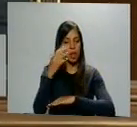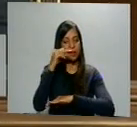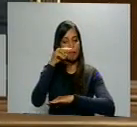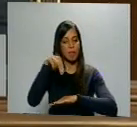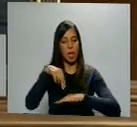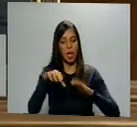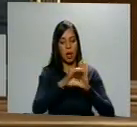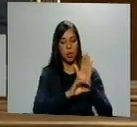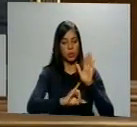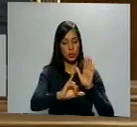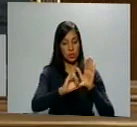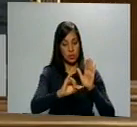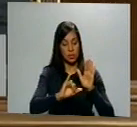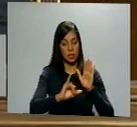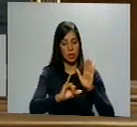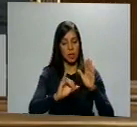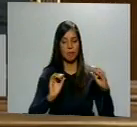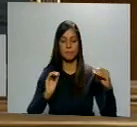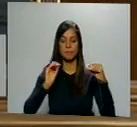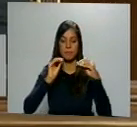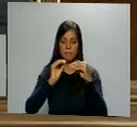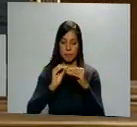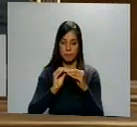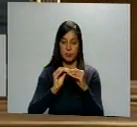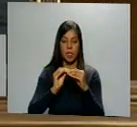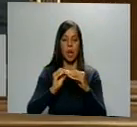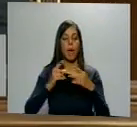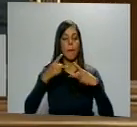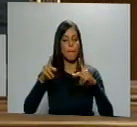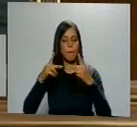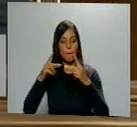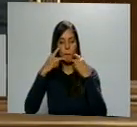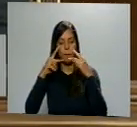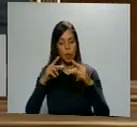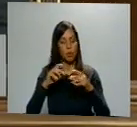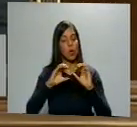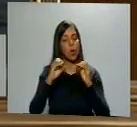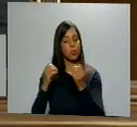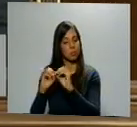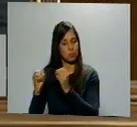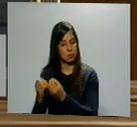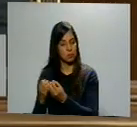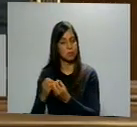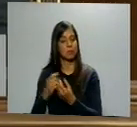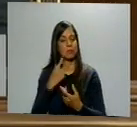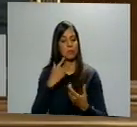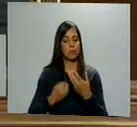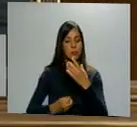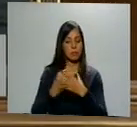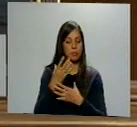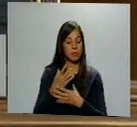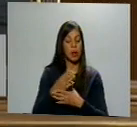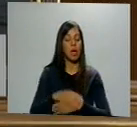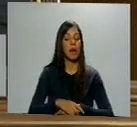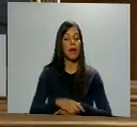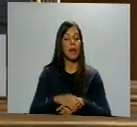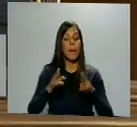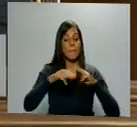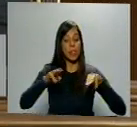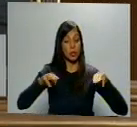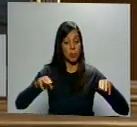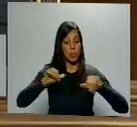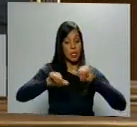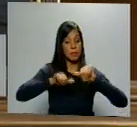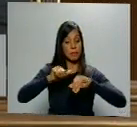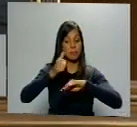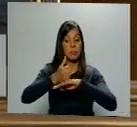Nacional Constituyente en armonía con los poderes públicos constituidos, considerando que el nivel metropolitano de